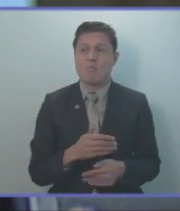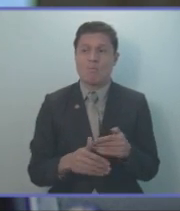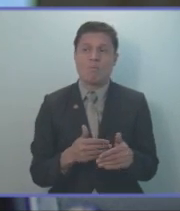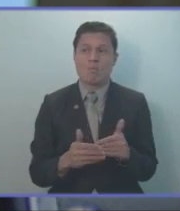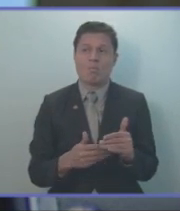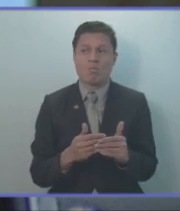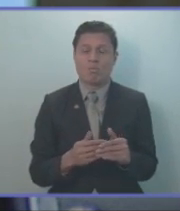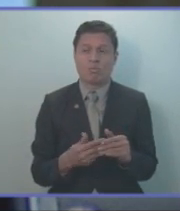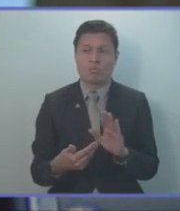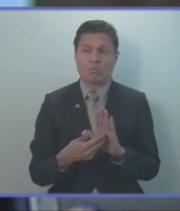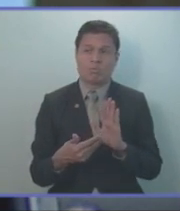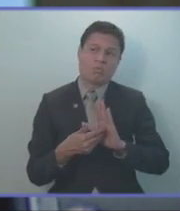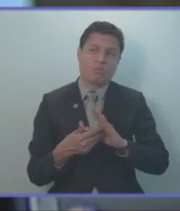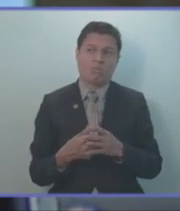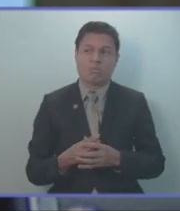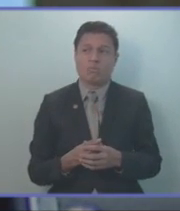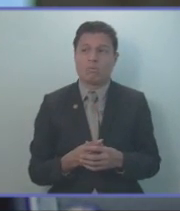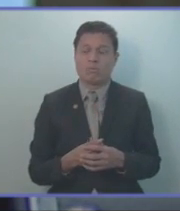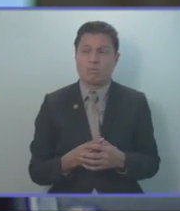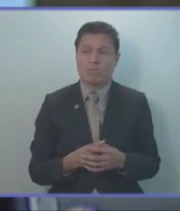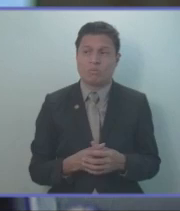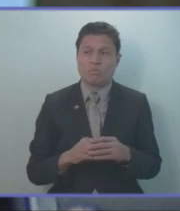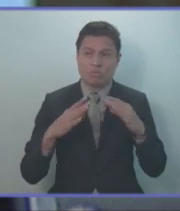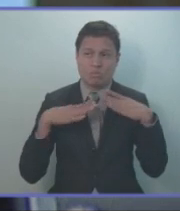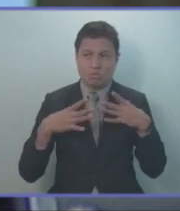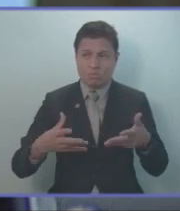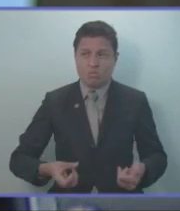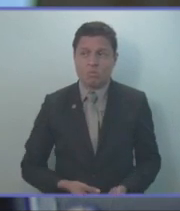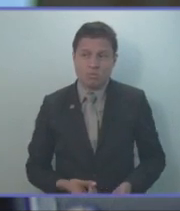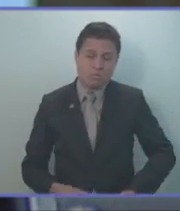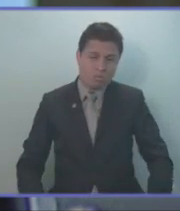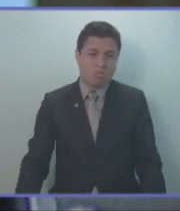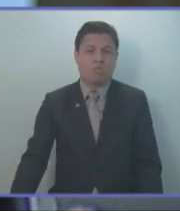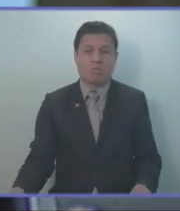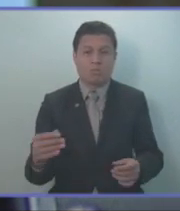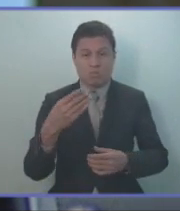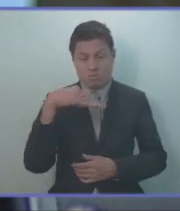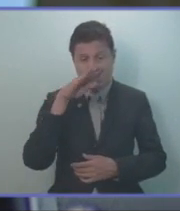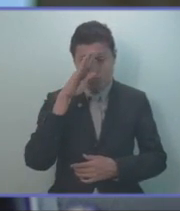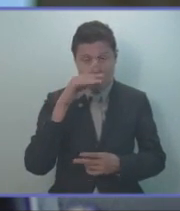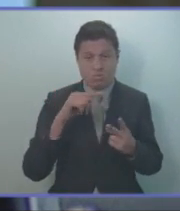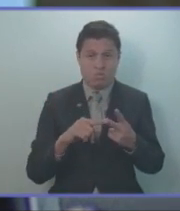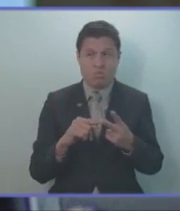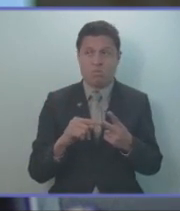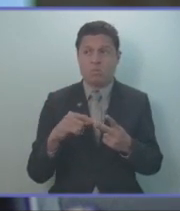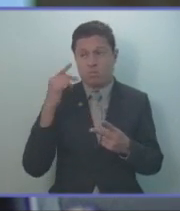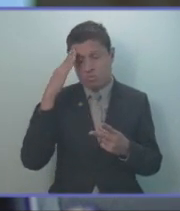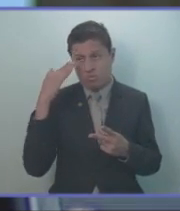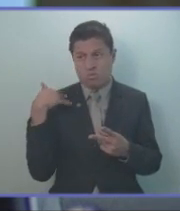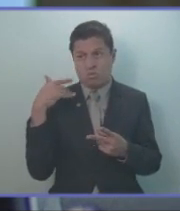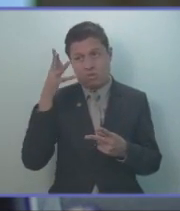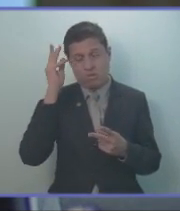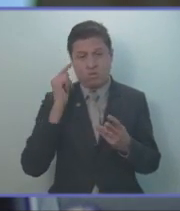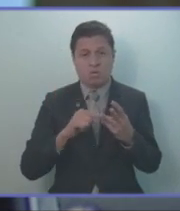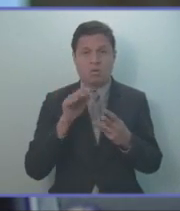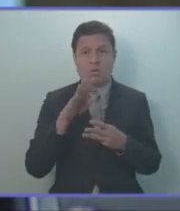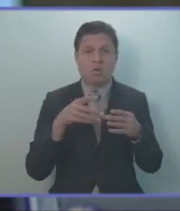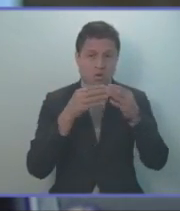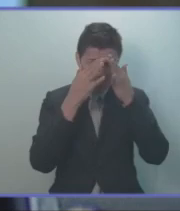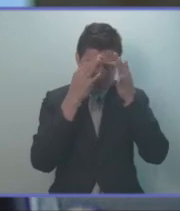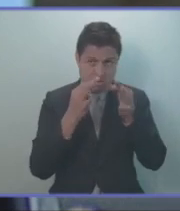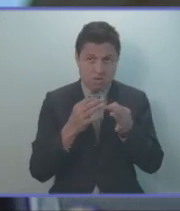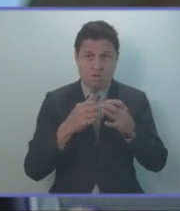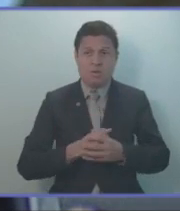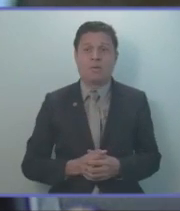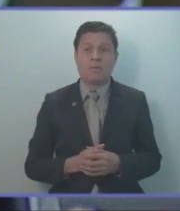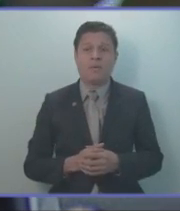atropellos y violaciones del gobierno de Cuba y las damas de blanco. 4. Dictamen